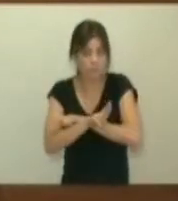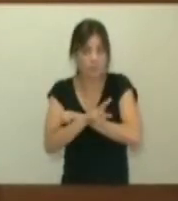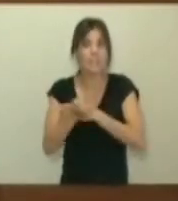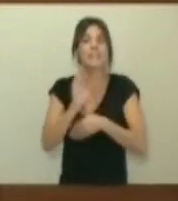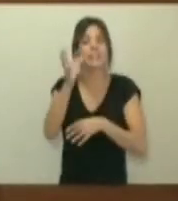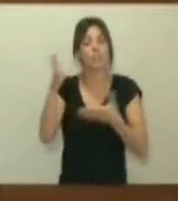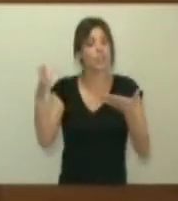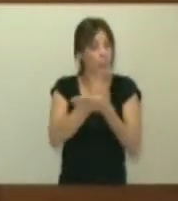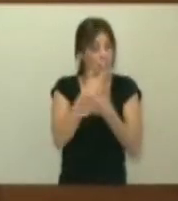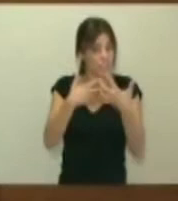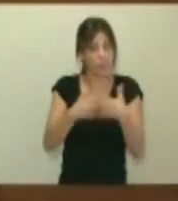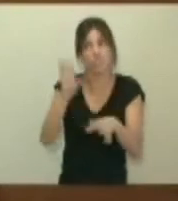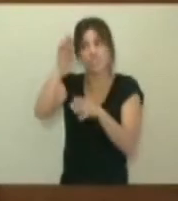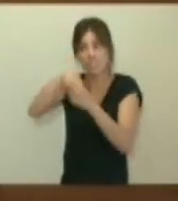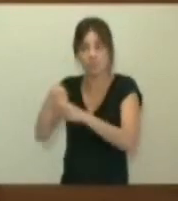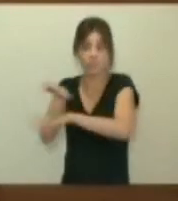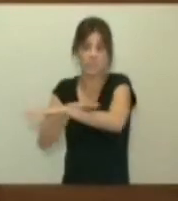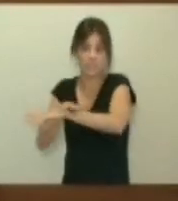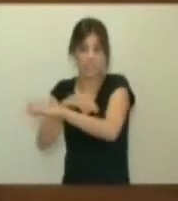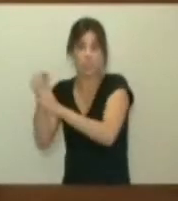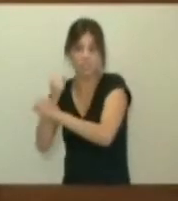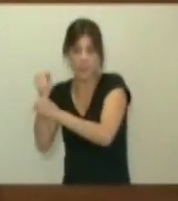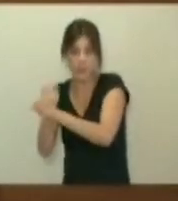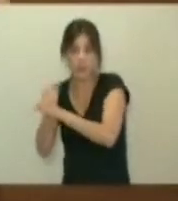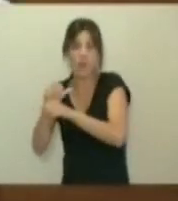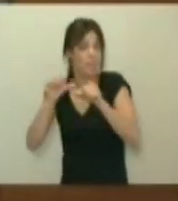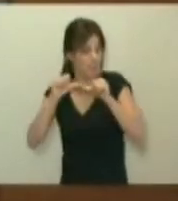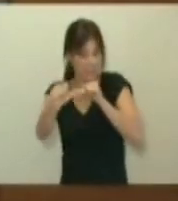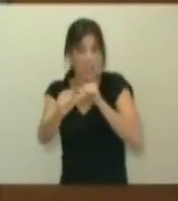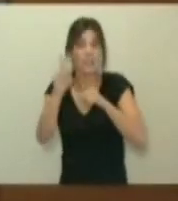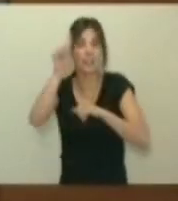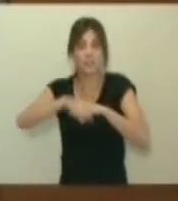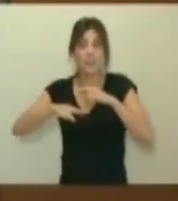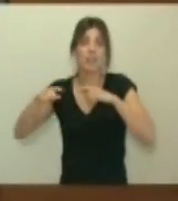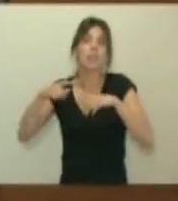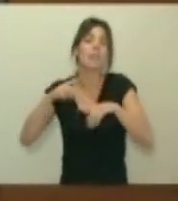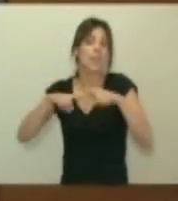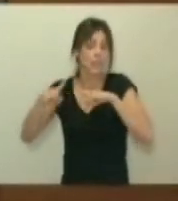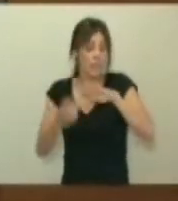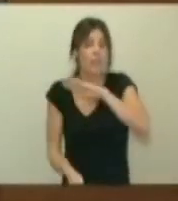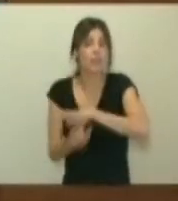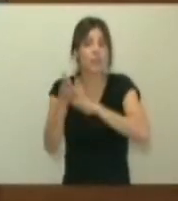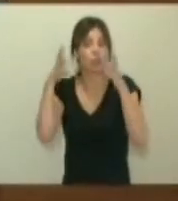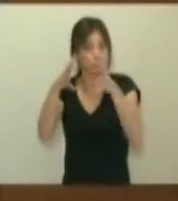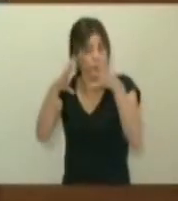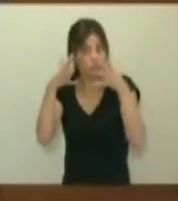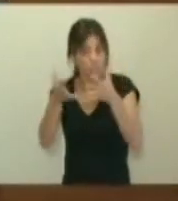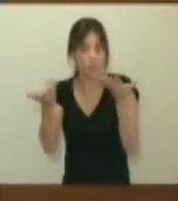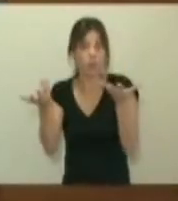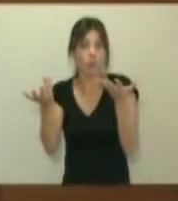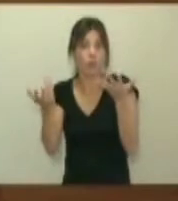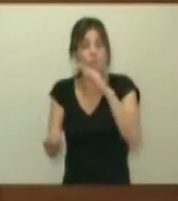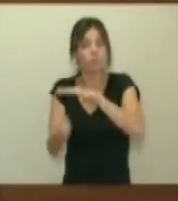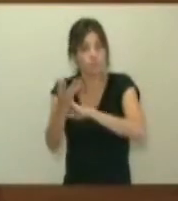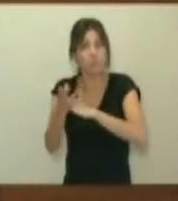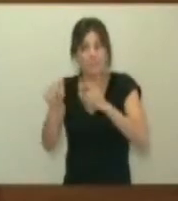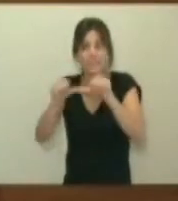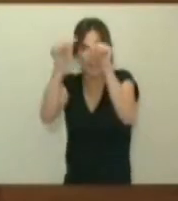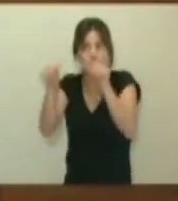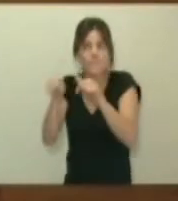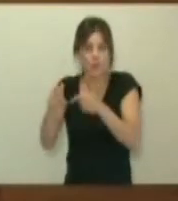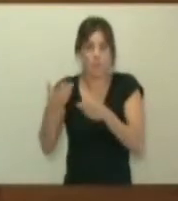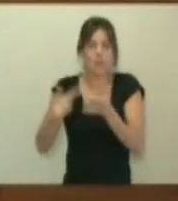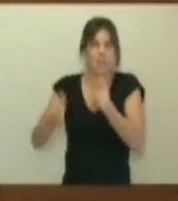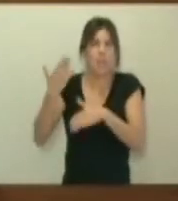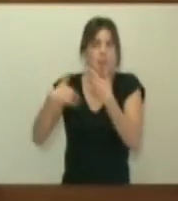Ministerio de Trabajo, y se decidió crear el Consejo para el Fomento de la Economía Social como órgano asesor de este Ministerio de Trabajo, eso que ya se